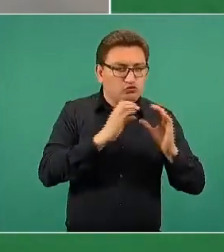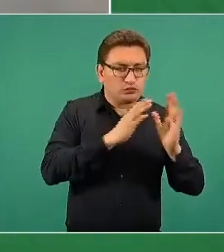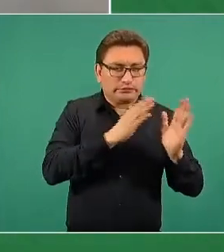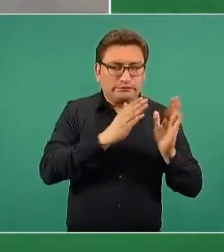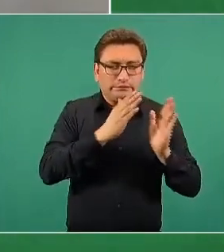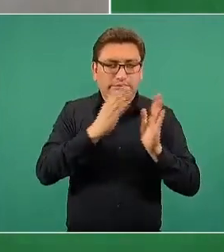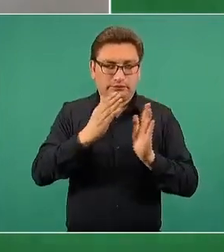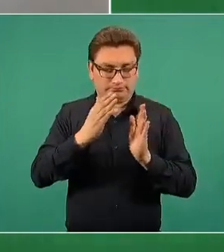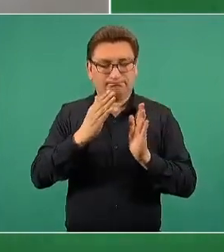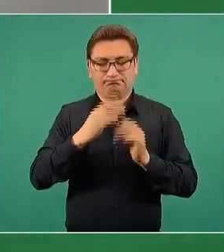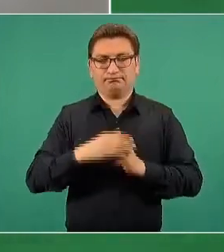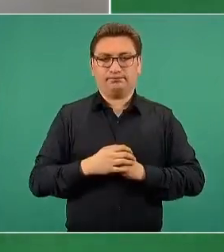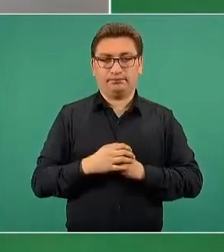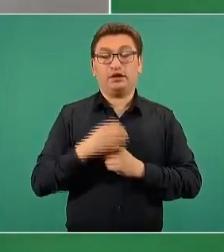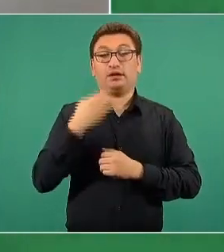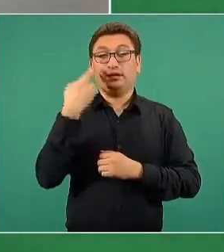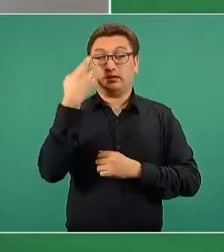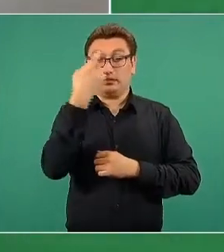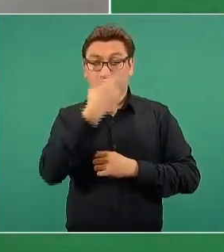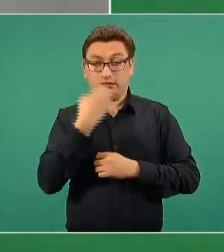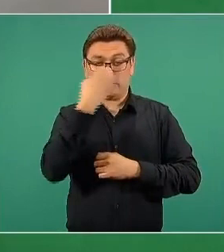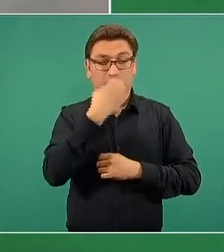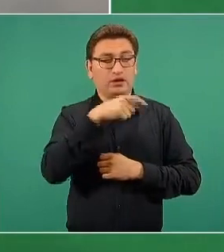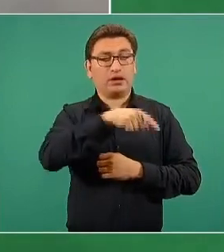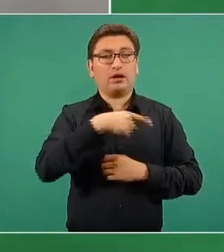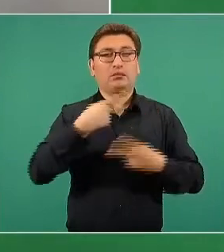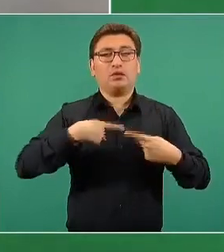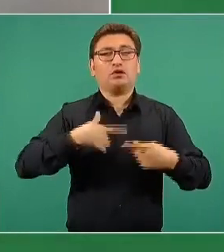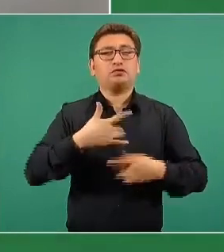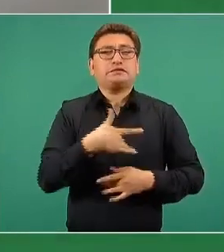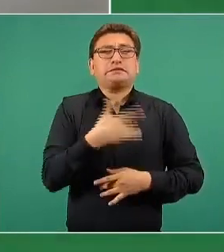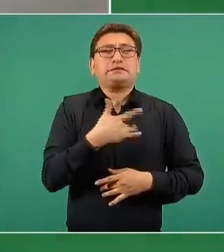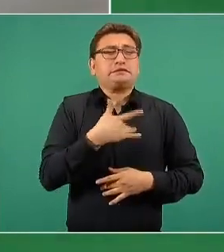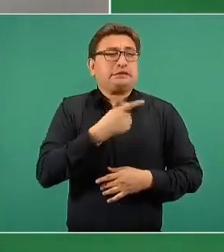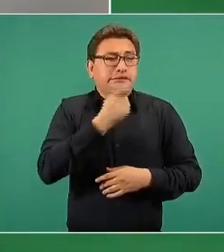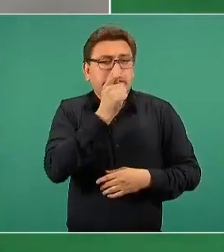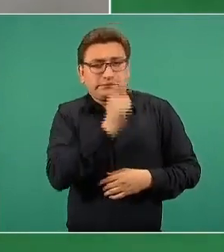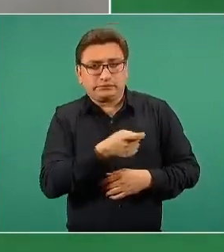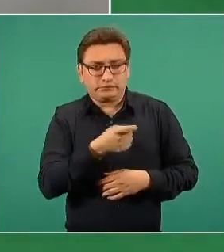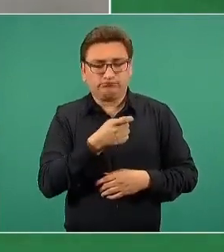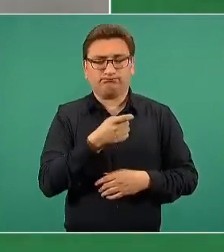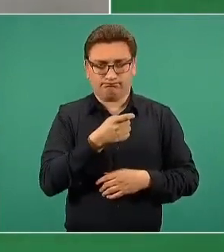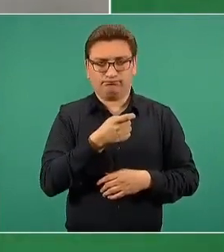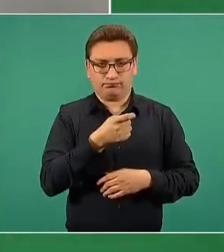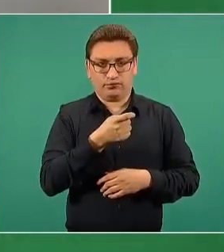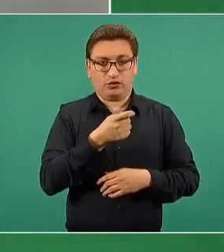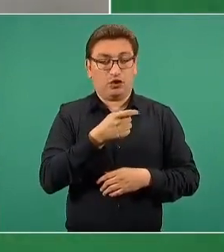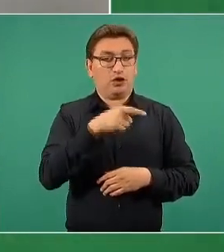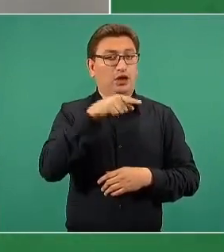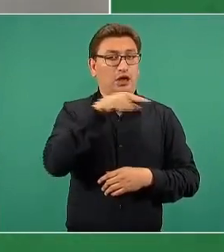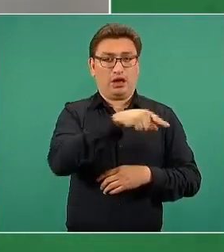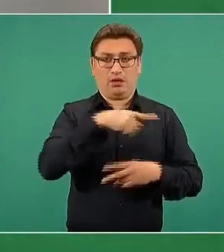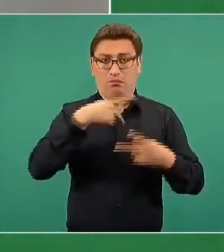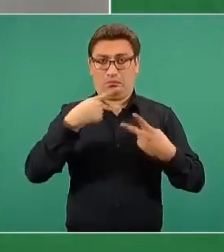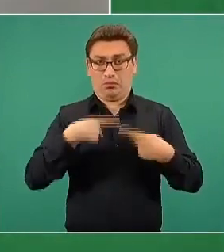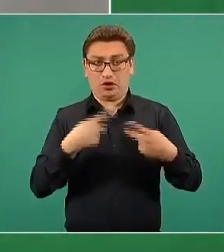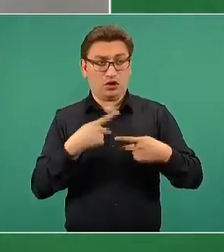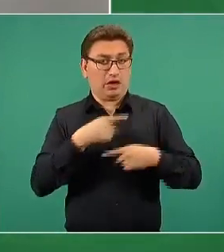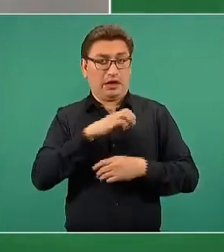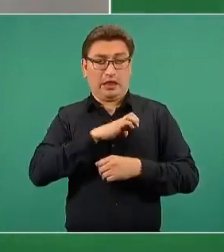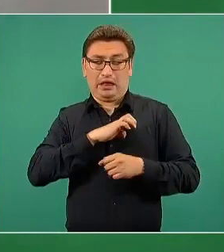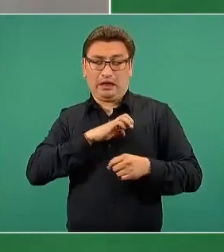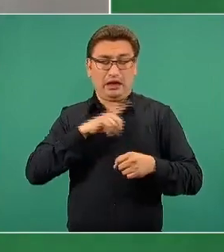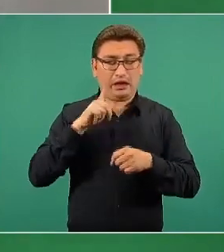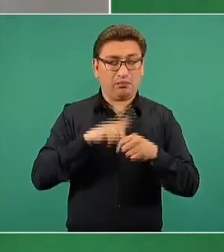secuenciación, se revisa la sintomatología y no tiene ningún aislamiento